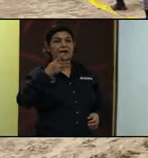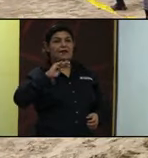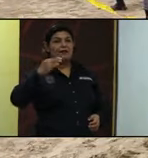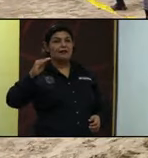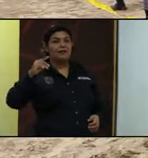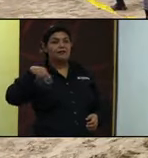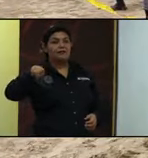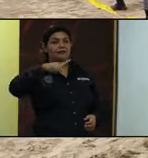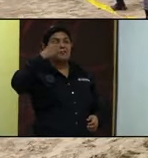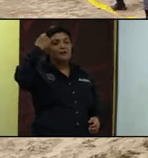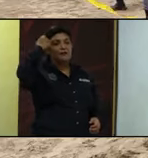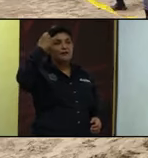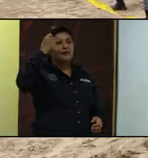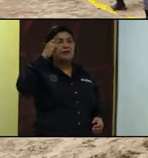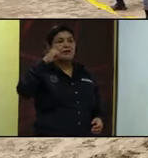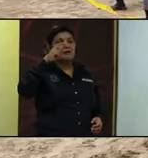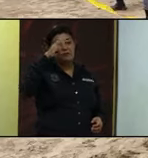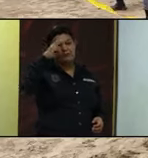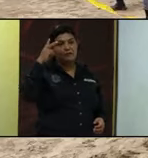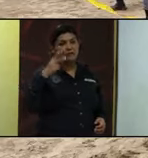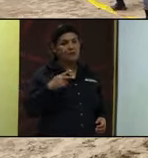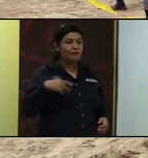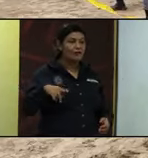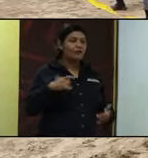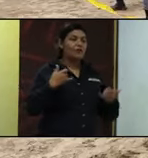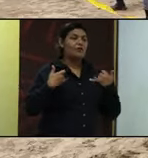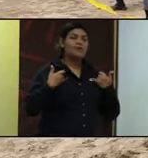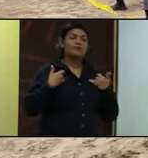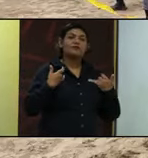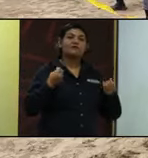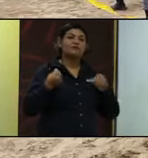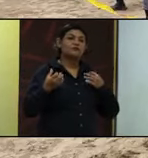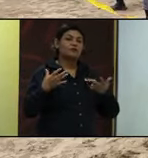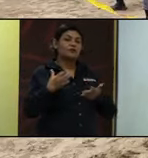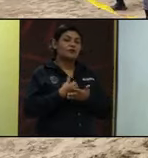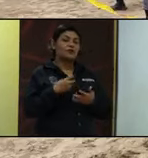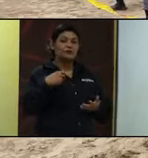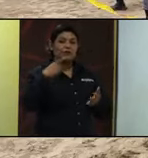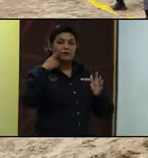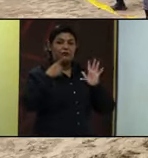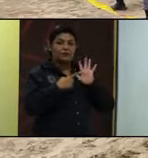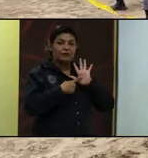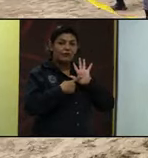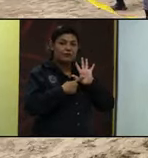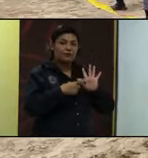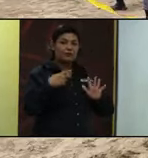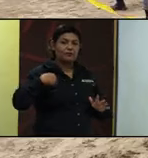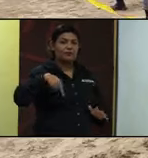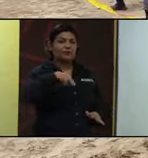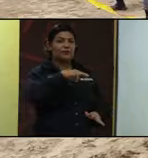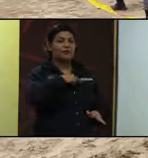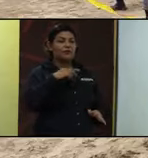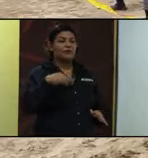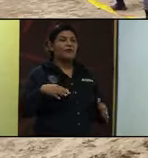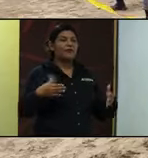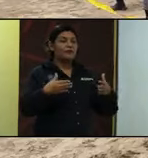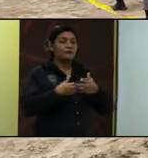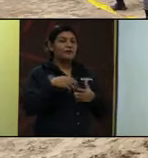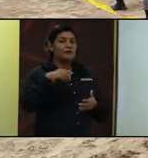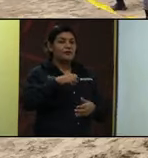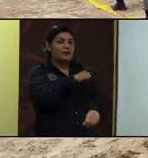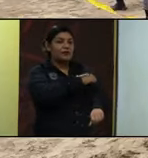México. Entonces, los muchachos hicieron un esfuerzo impresionante. Ahí vemos imágenes de nuestro pelotón, de la subzona Altamira.